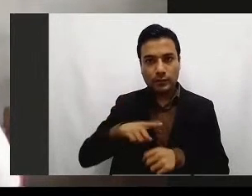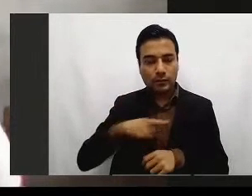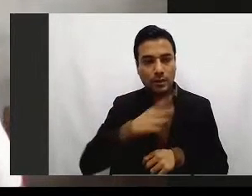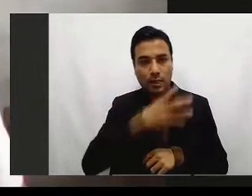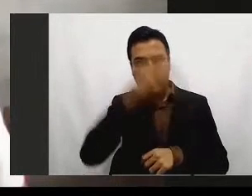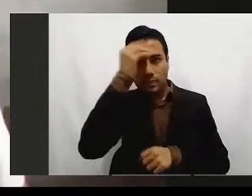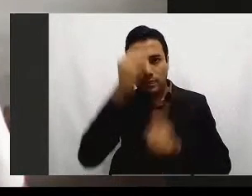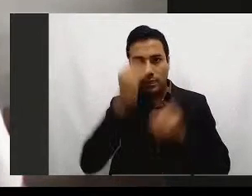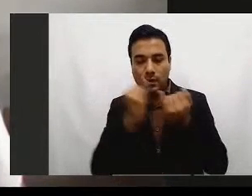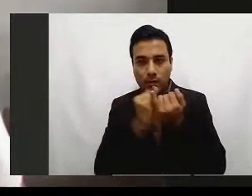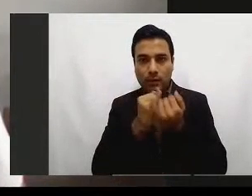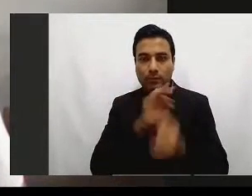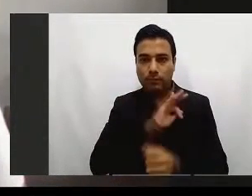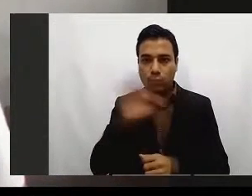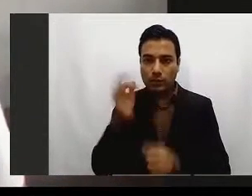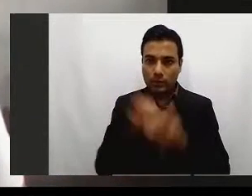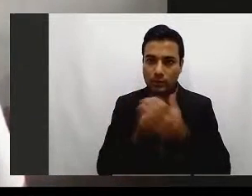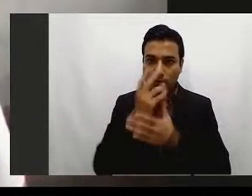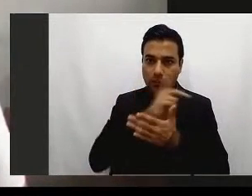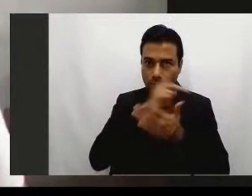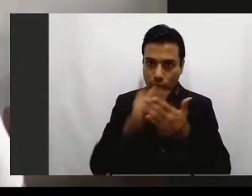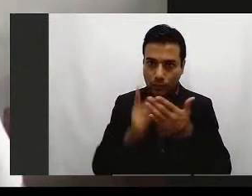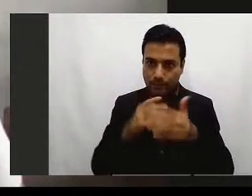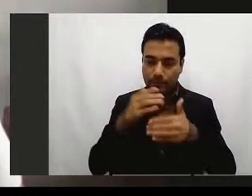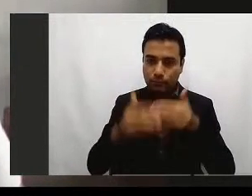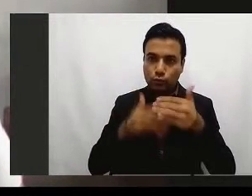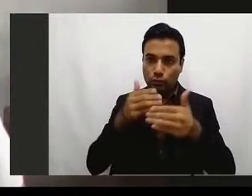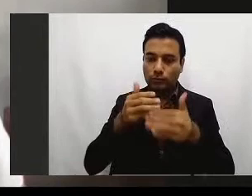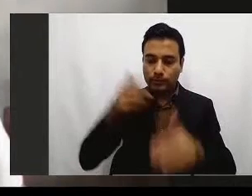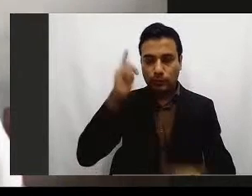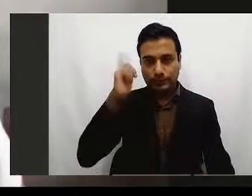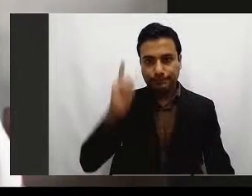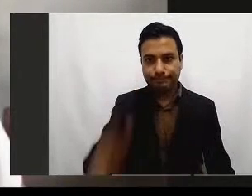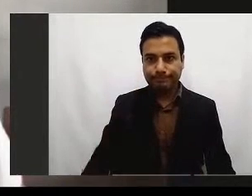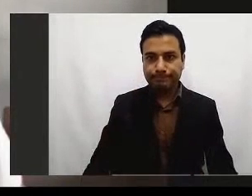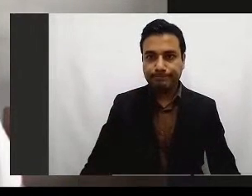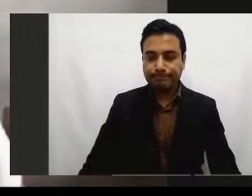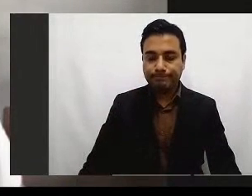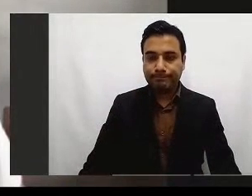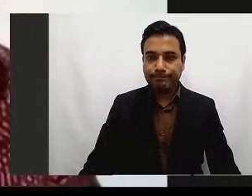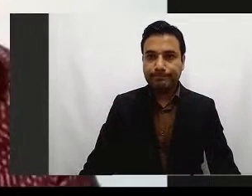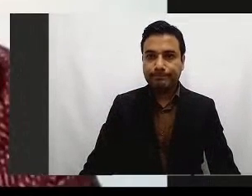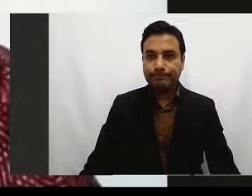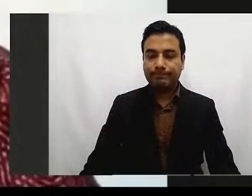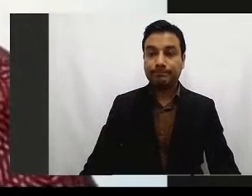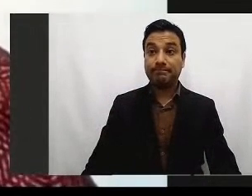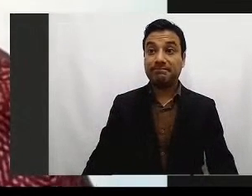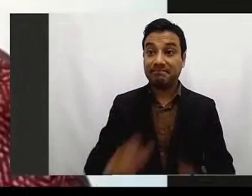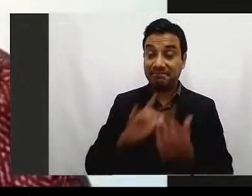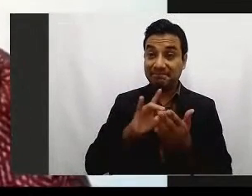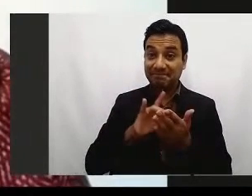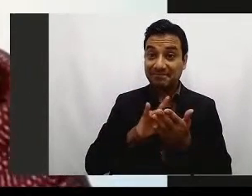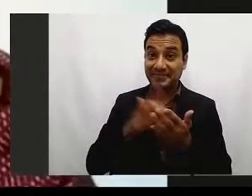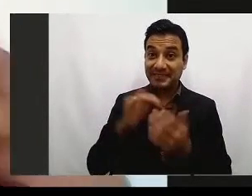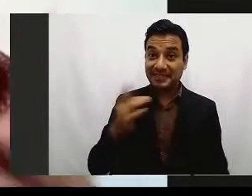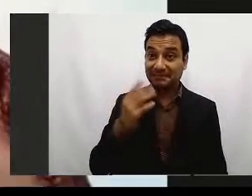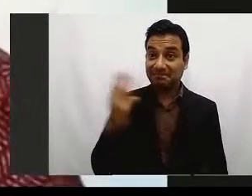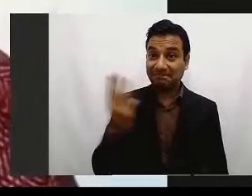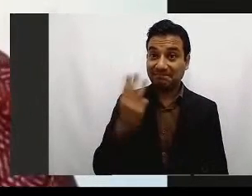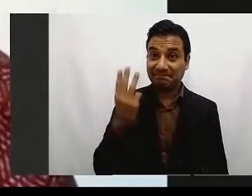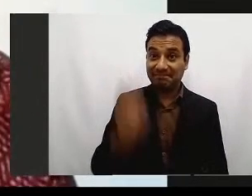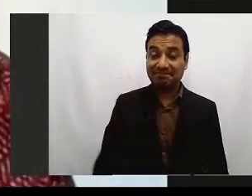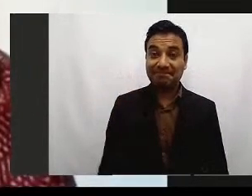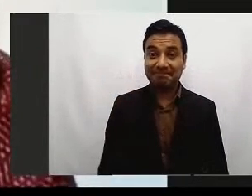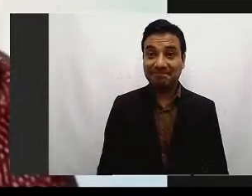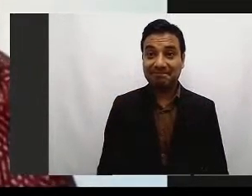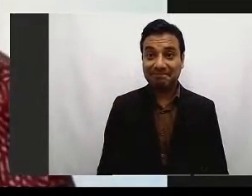pública en sus propios procesos de política pública. Pues muchas gracias a las tres. Nos quedamos, ¿no?,